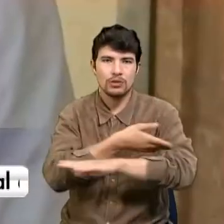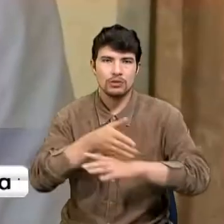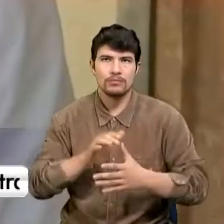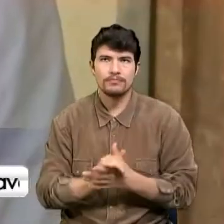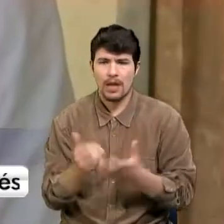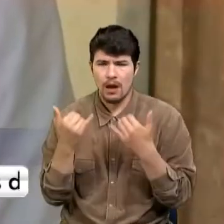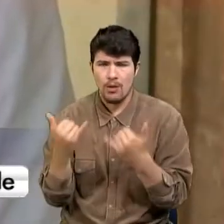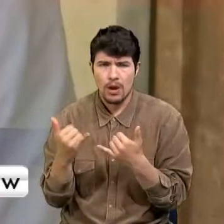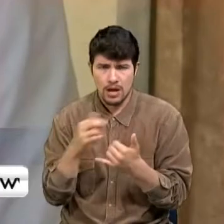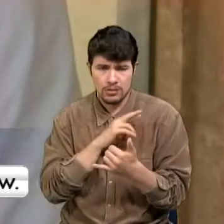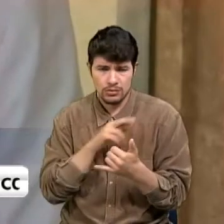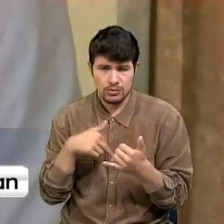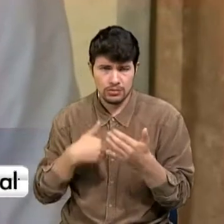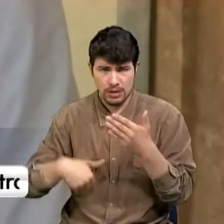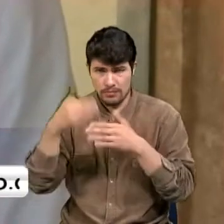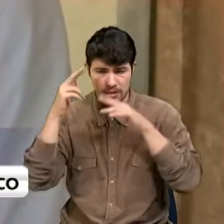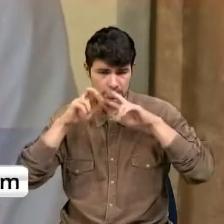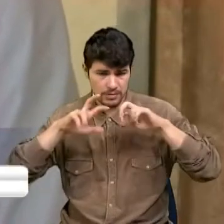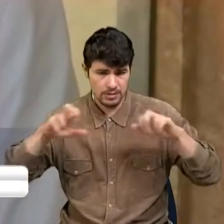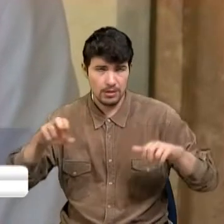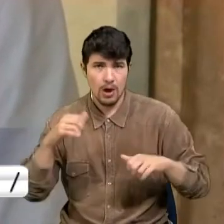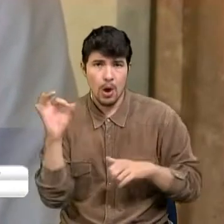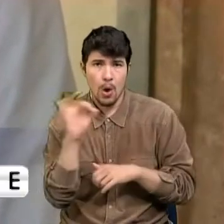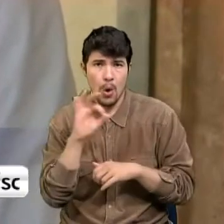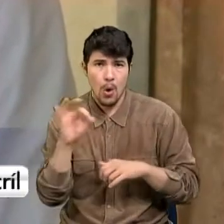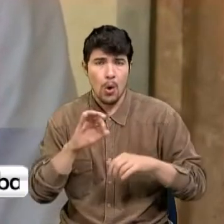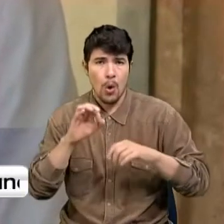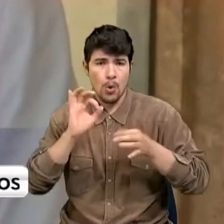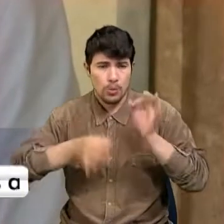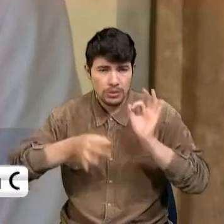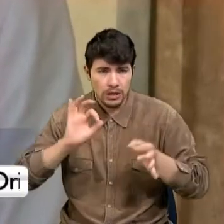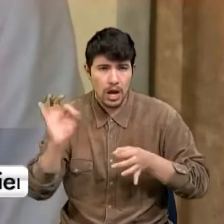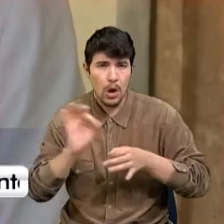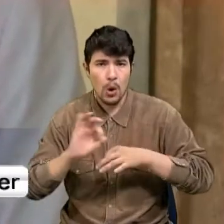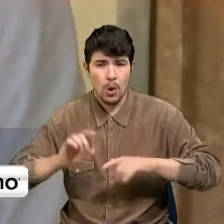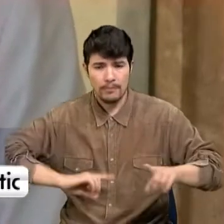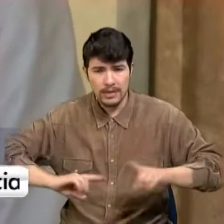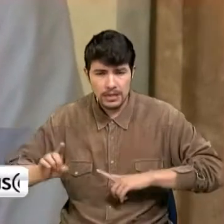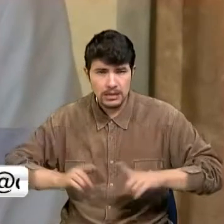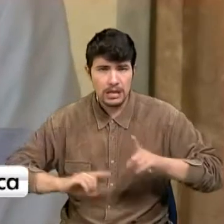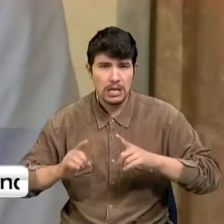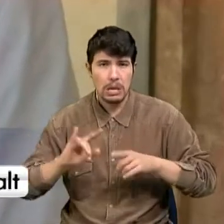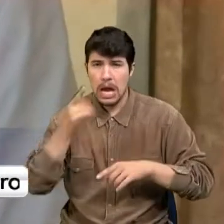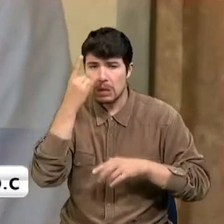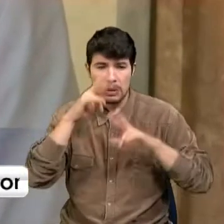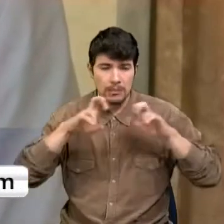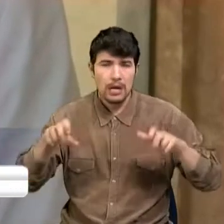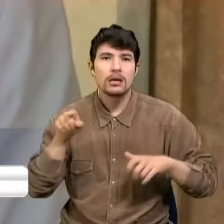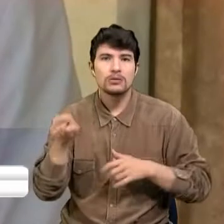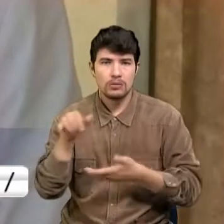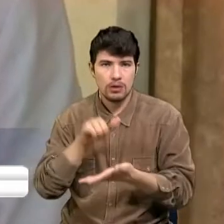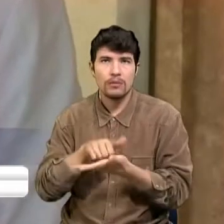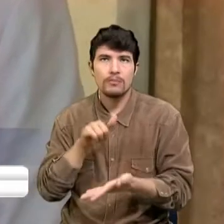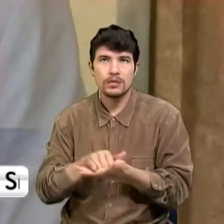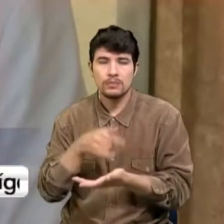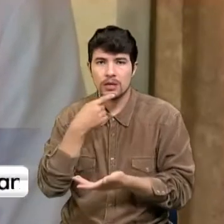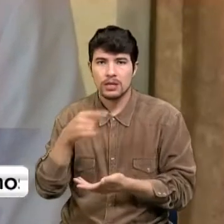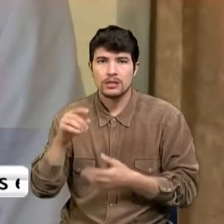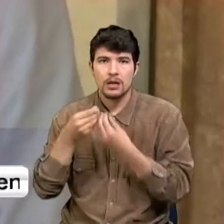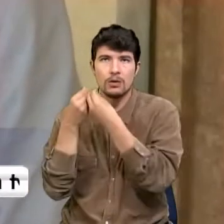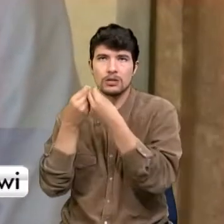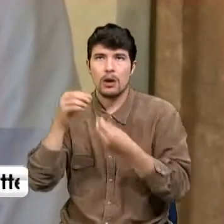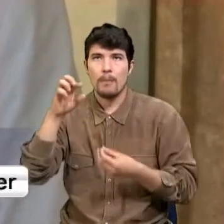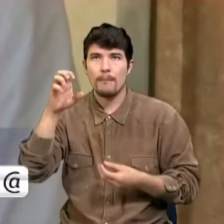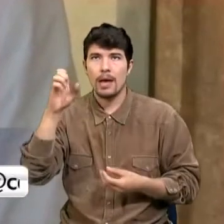cursan contra nosotros investigaciones ni disciplinarias ni penales ni administrativas como lo asegura el señor pedro ni son